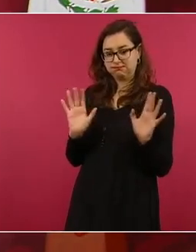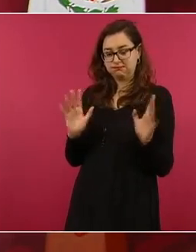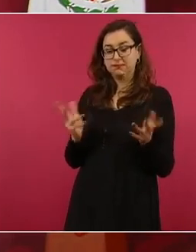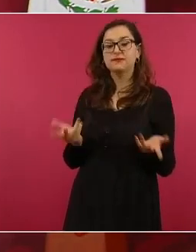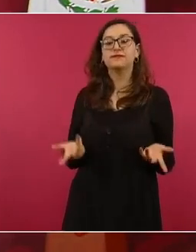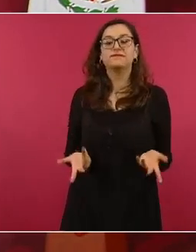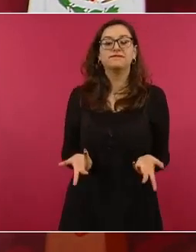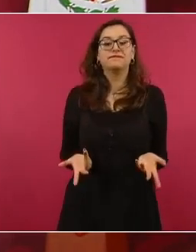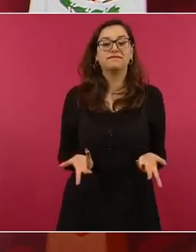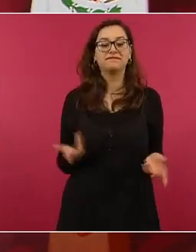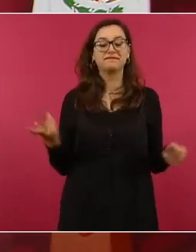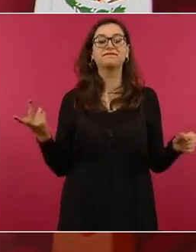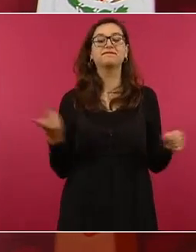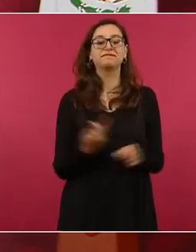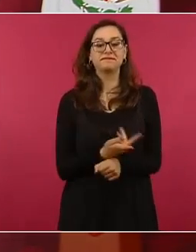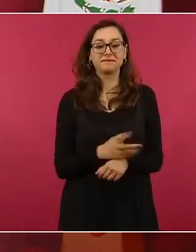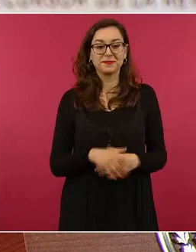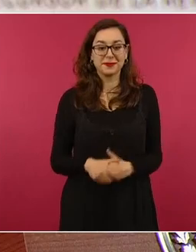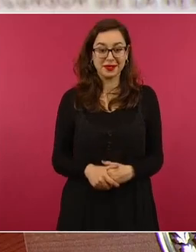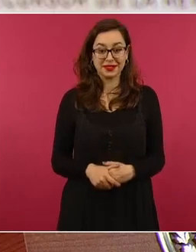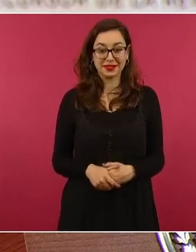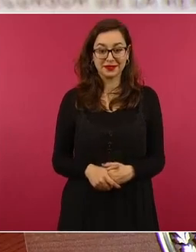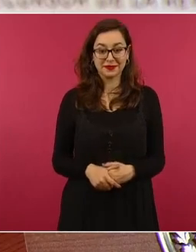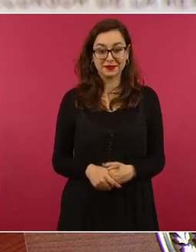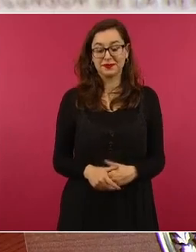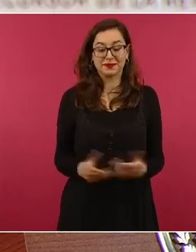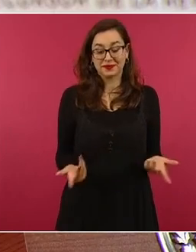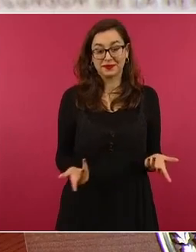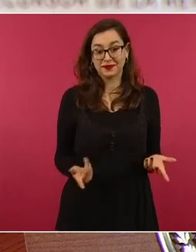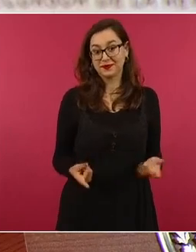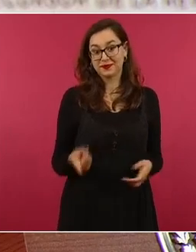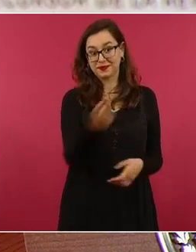porque está por resolverse lo de